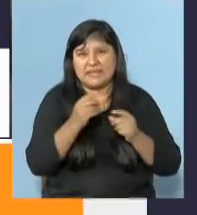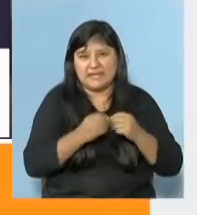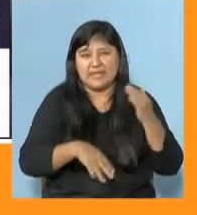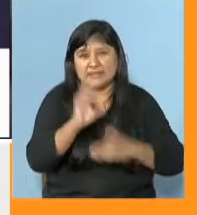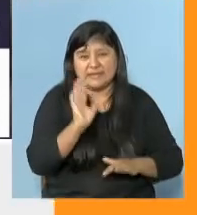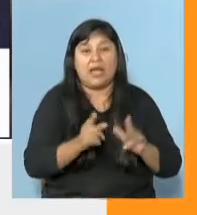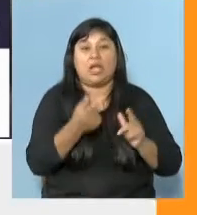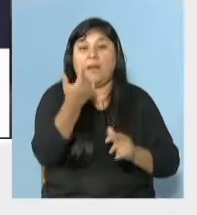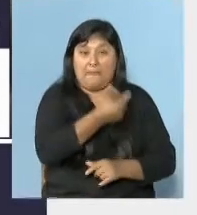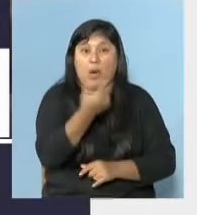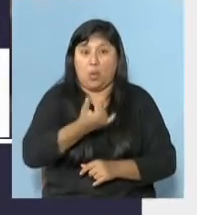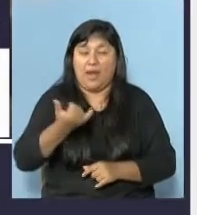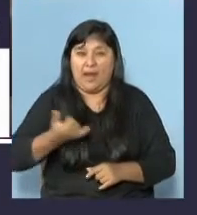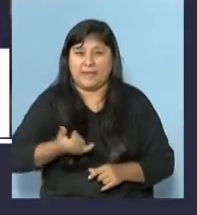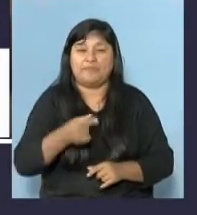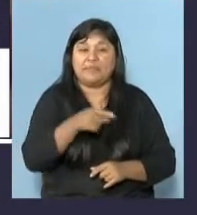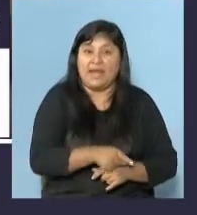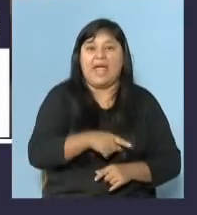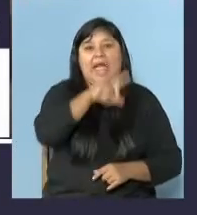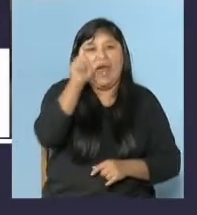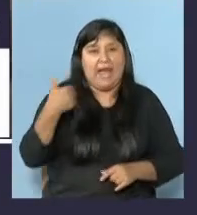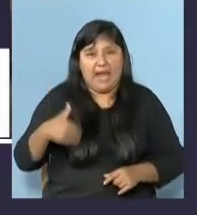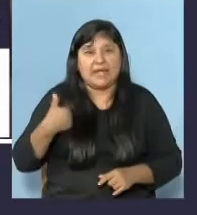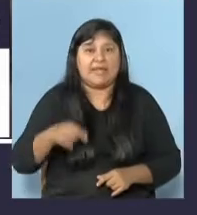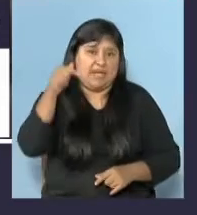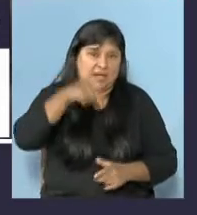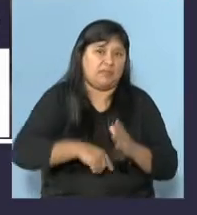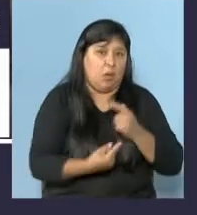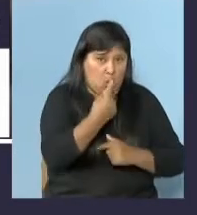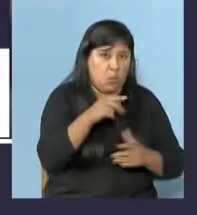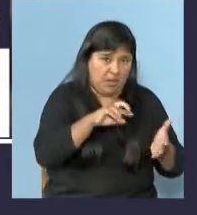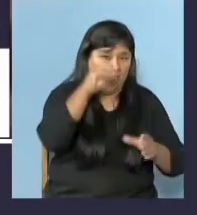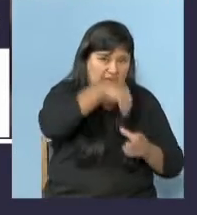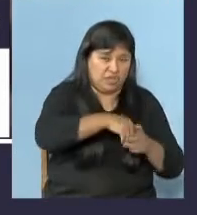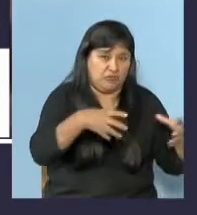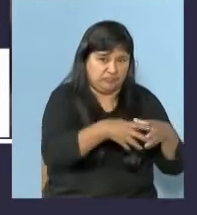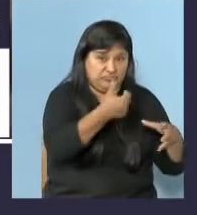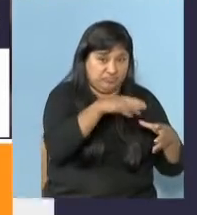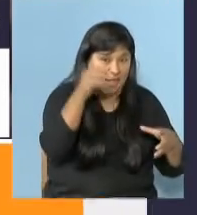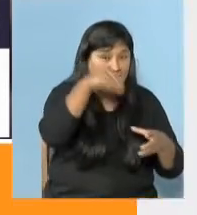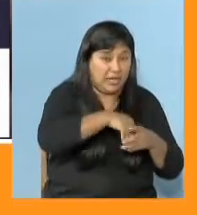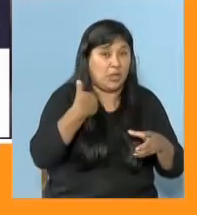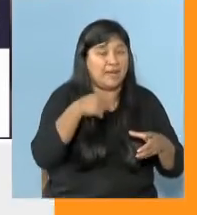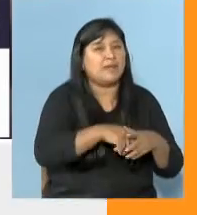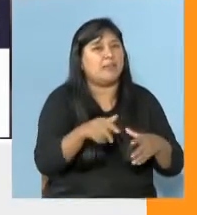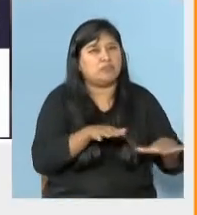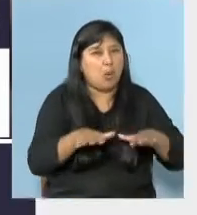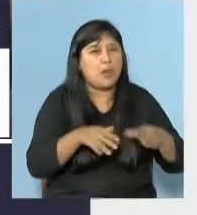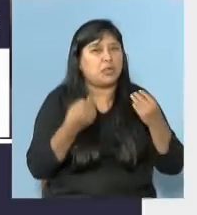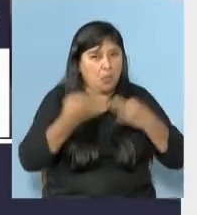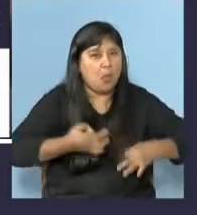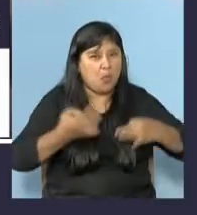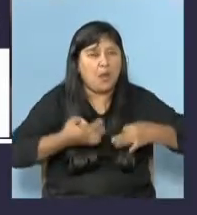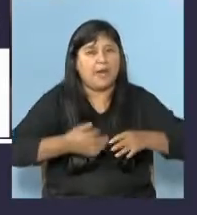ritmo muy, muy bueno, ¿no? Muy satisfactorio. Licenciada, y sumarle a esto, por ejemplo, la intención de algunos laboratorios